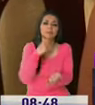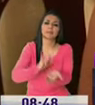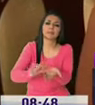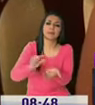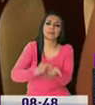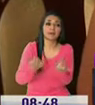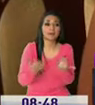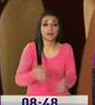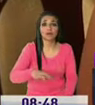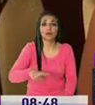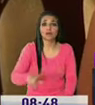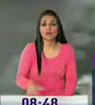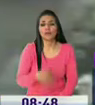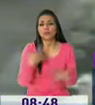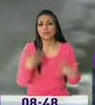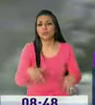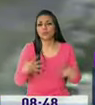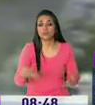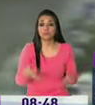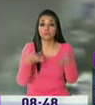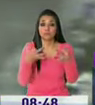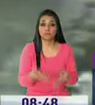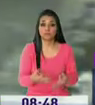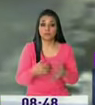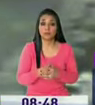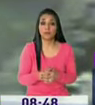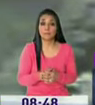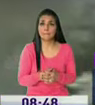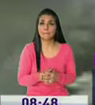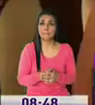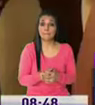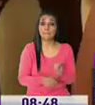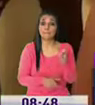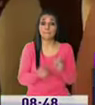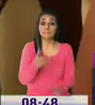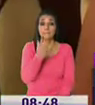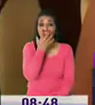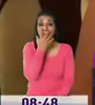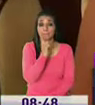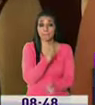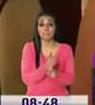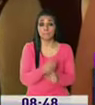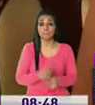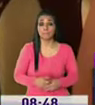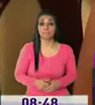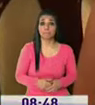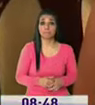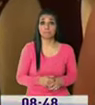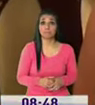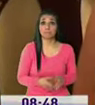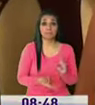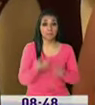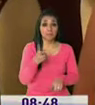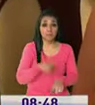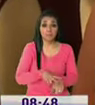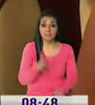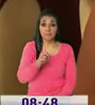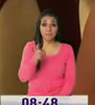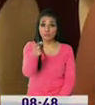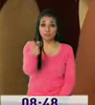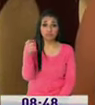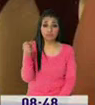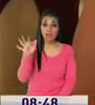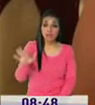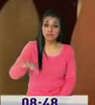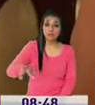me roban. Es injusto. El hecho resulta indignante. Y ya le digo, y no es primera vez lo que nos hacen eso.